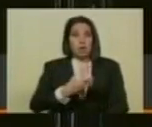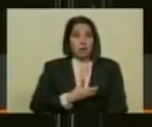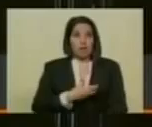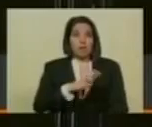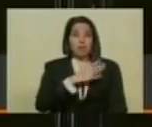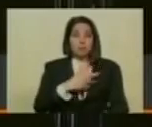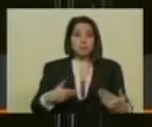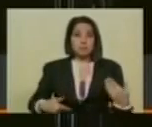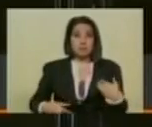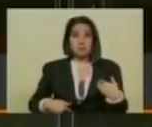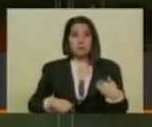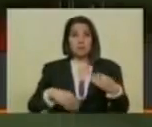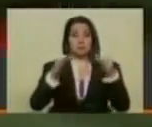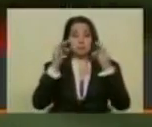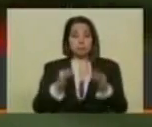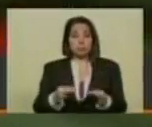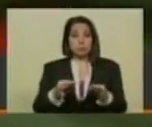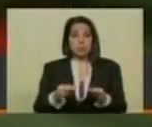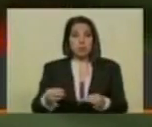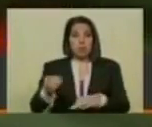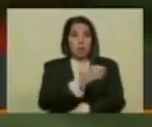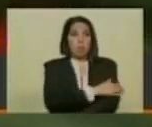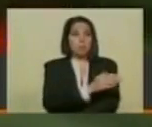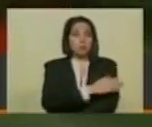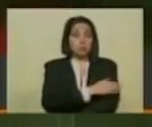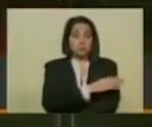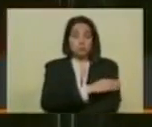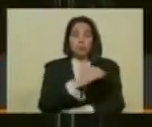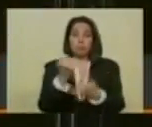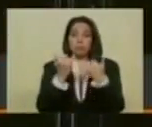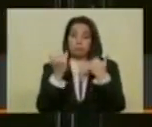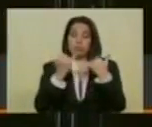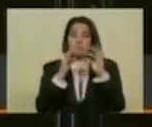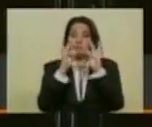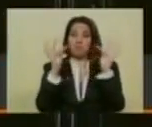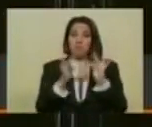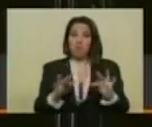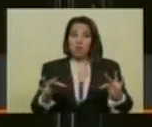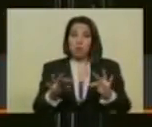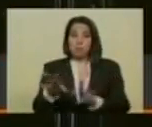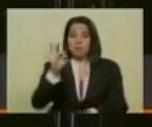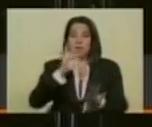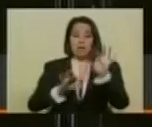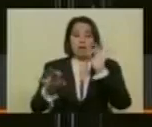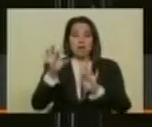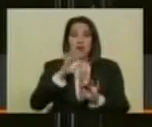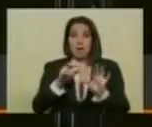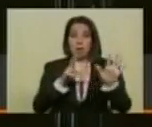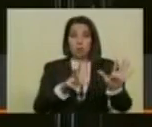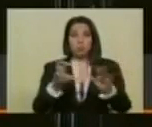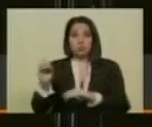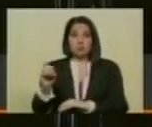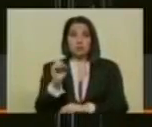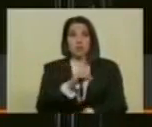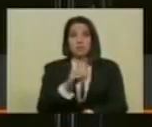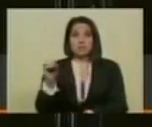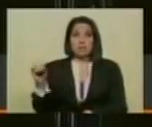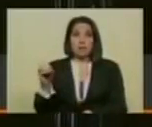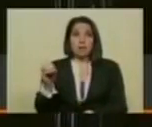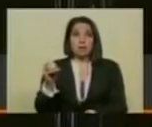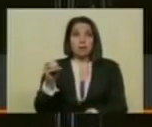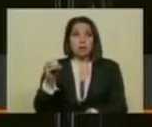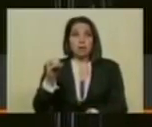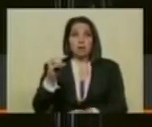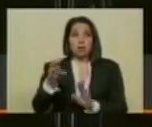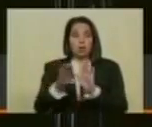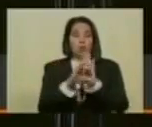y estableciendo que la oposición, con sus propios métodos, elegirá entre 80 y 100 constituyentes